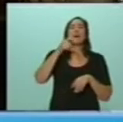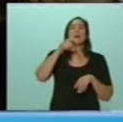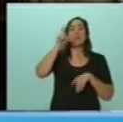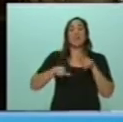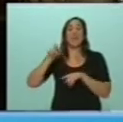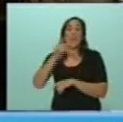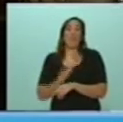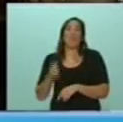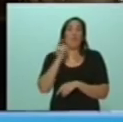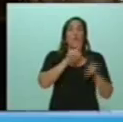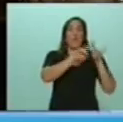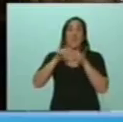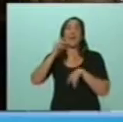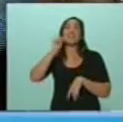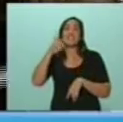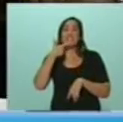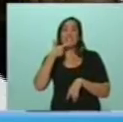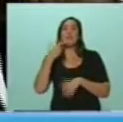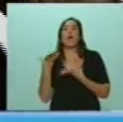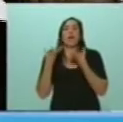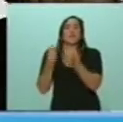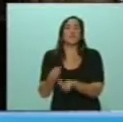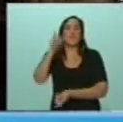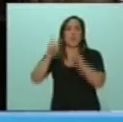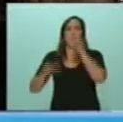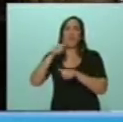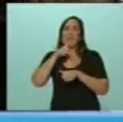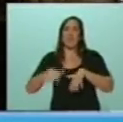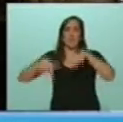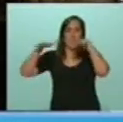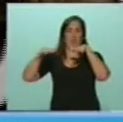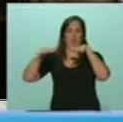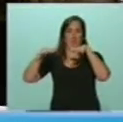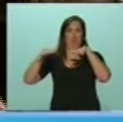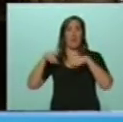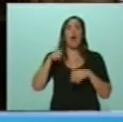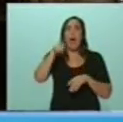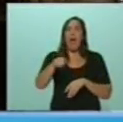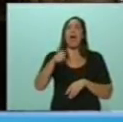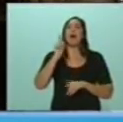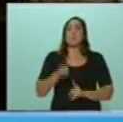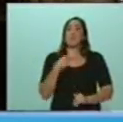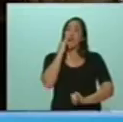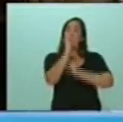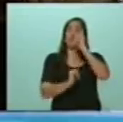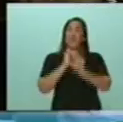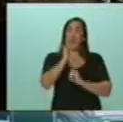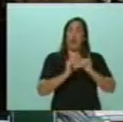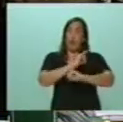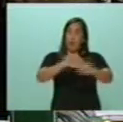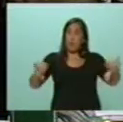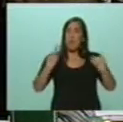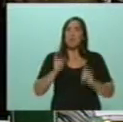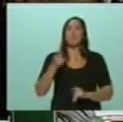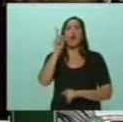damnificados.anses.gov.ar, que es ayuda para inundados. Allí, en este informe de gestión por las inundaciones, ustedes podrán